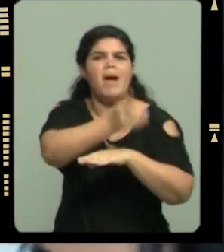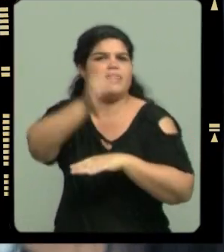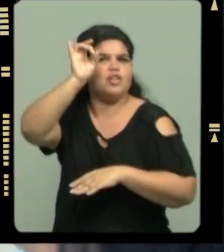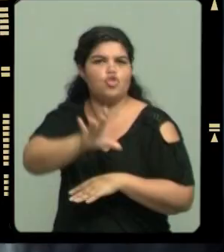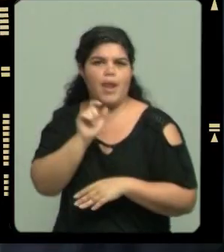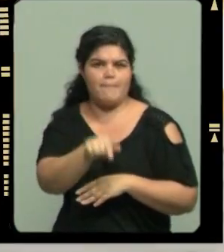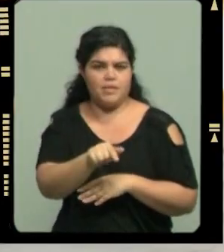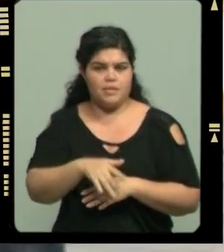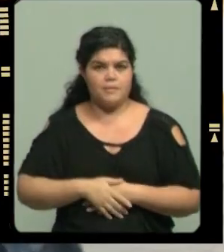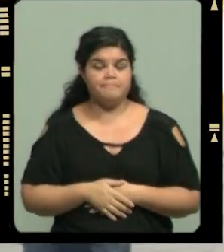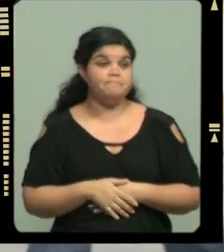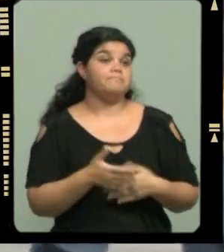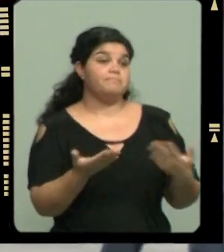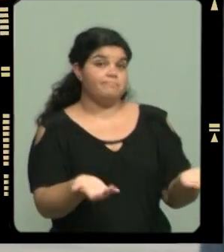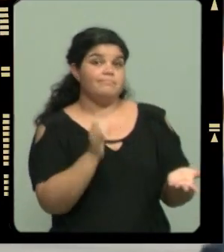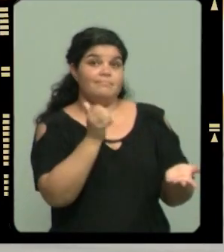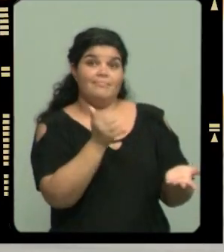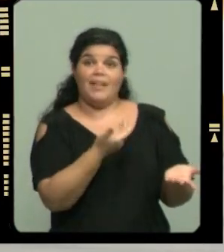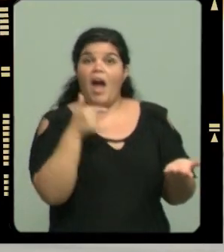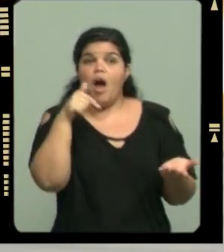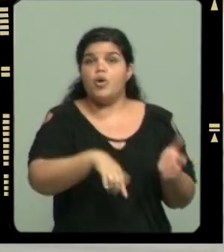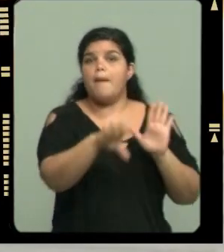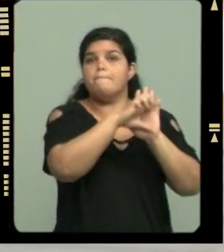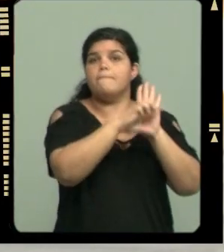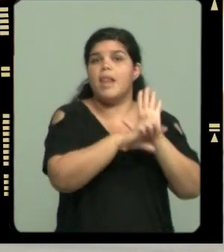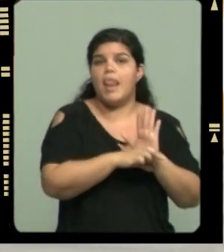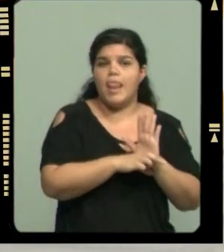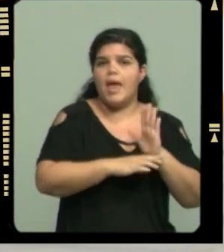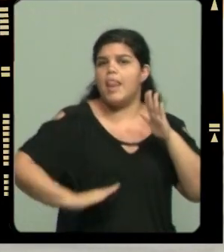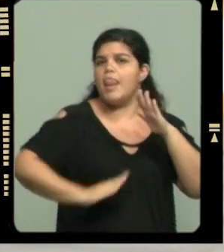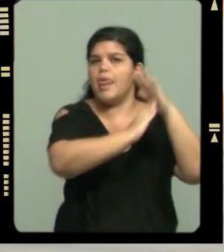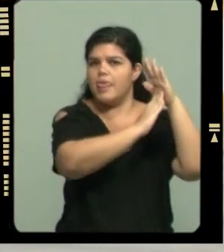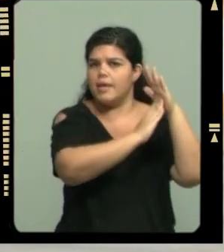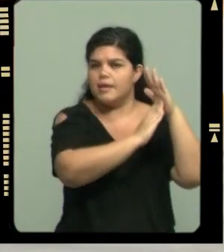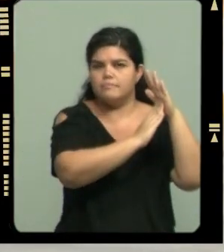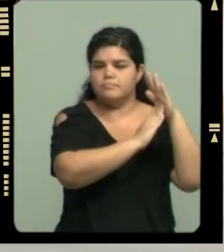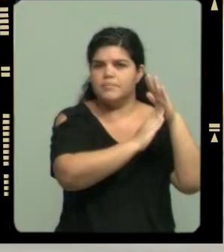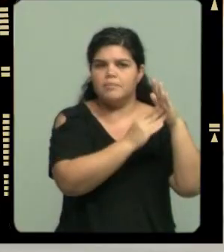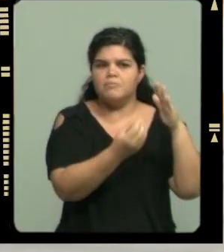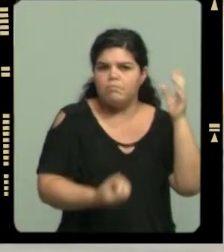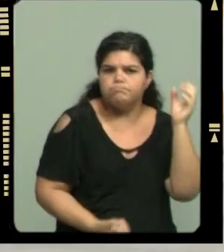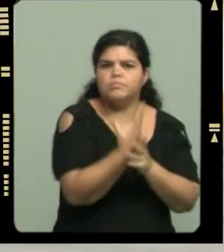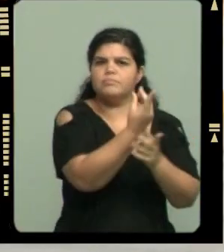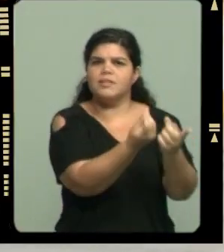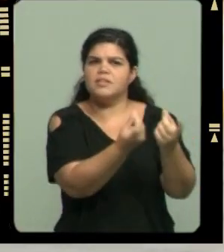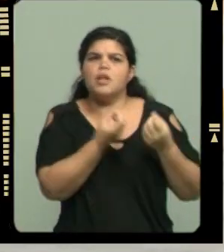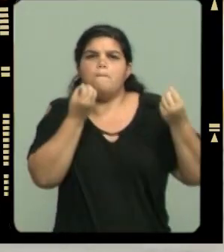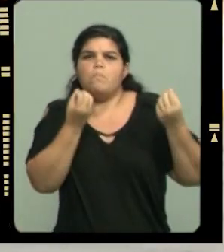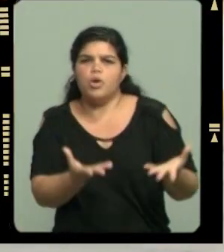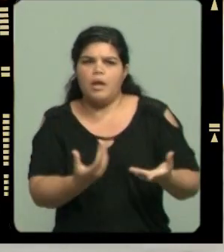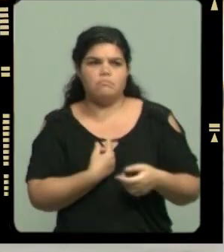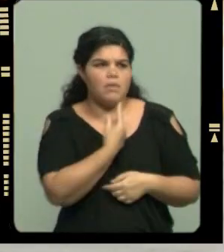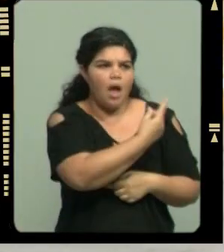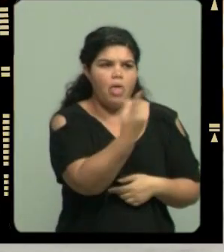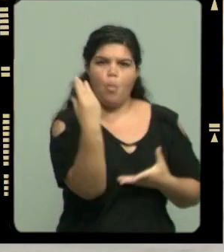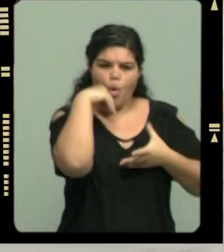este espacio de reflexión de por qué desarrollar un programa de líderes, porque van a hacer falta tal vez hace falta que todos saquemos el